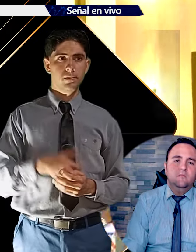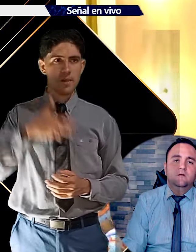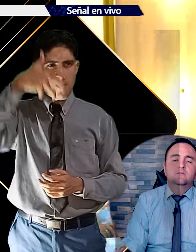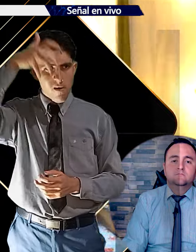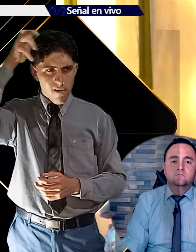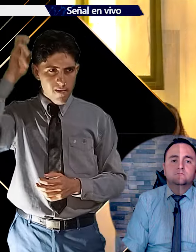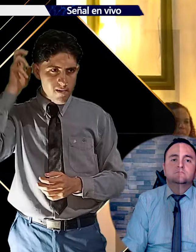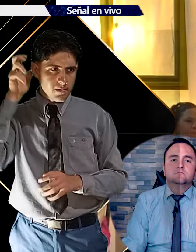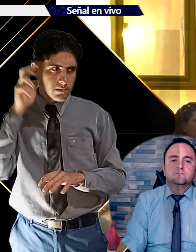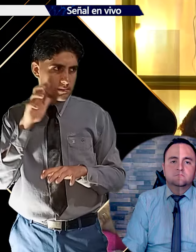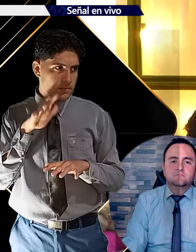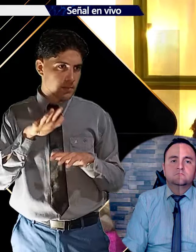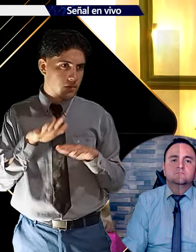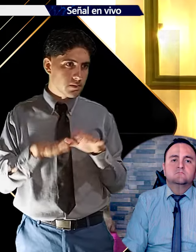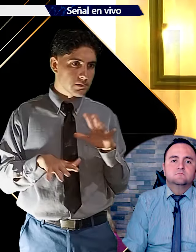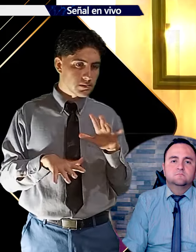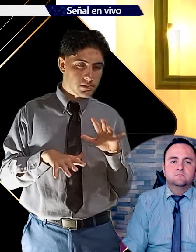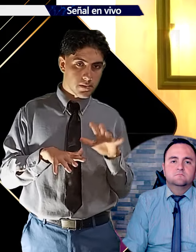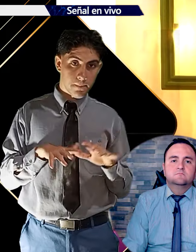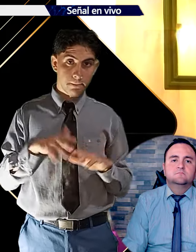¿Qué hace una leona